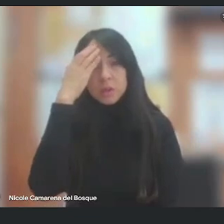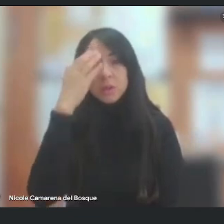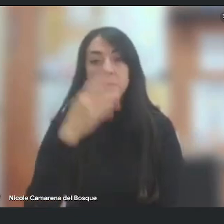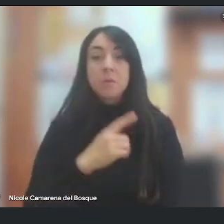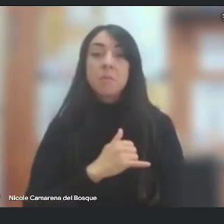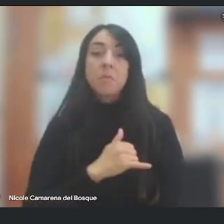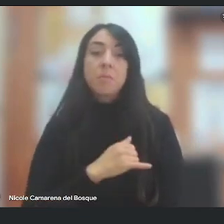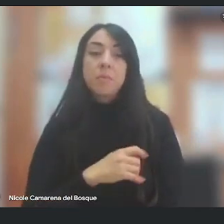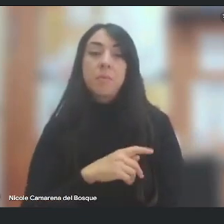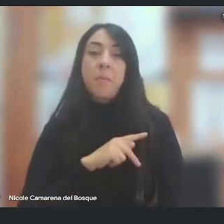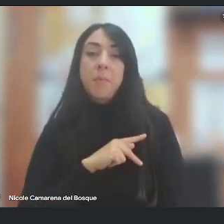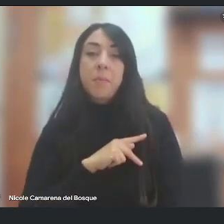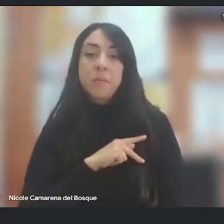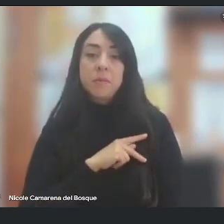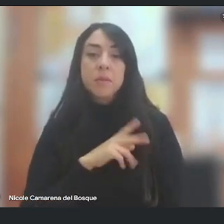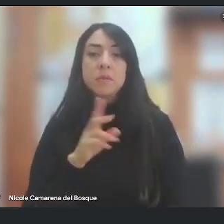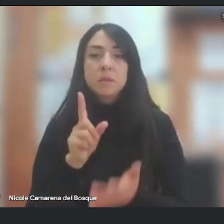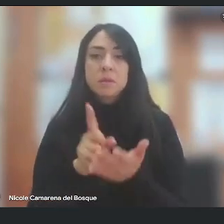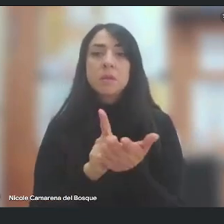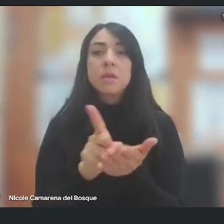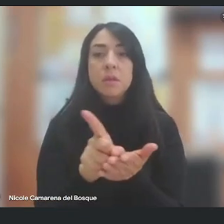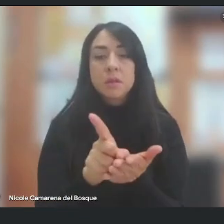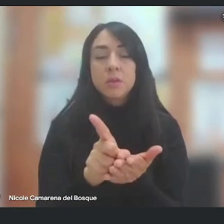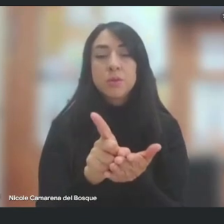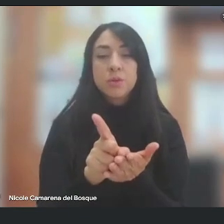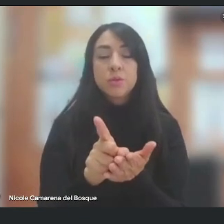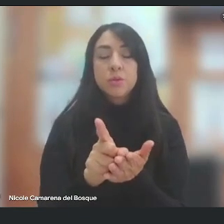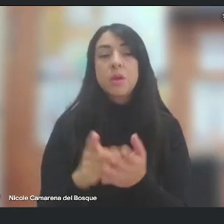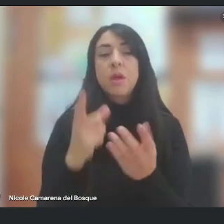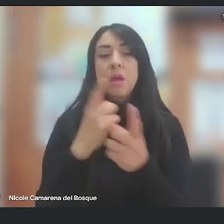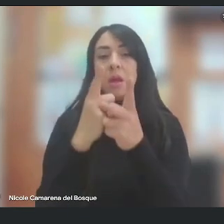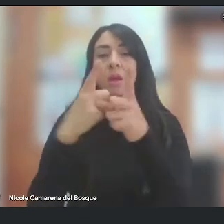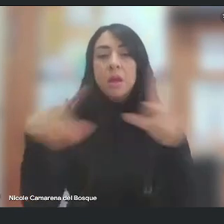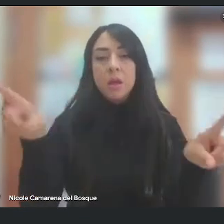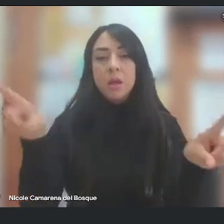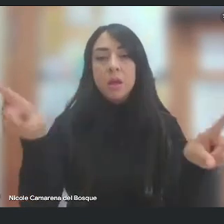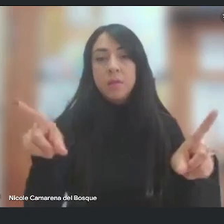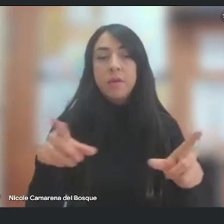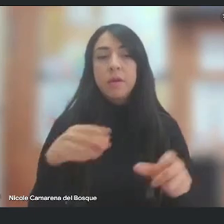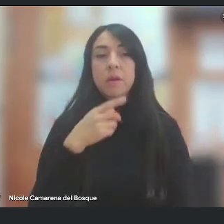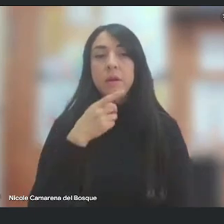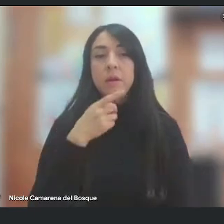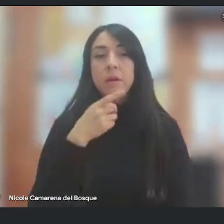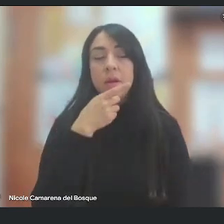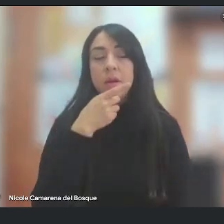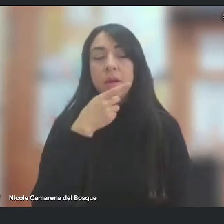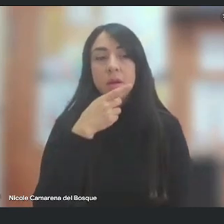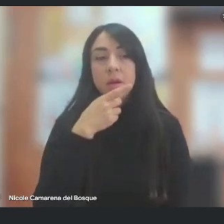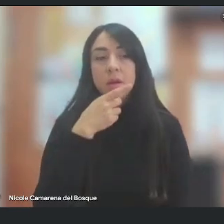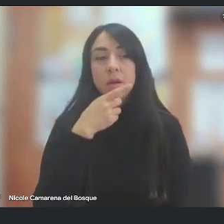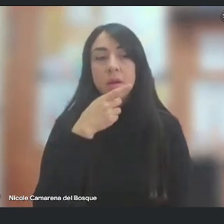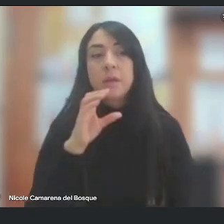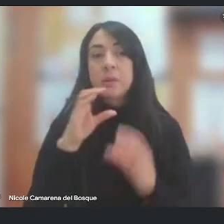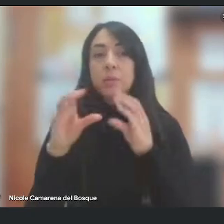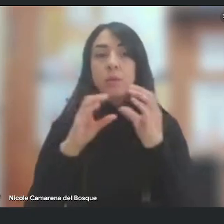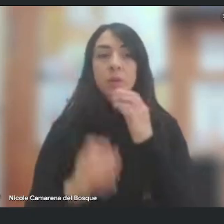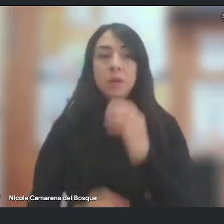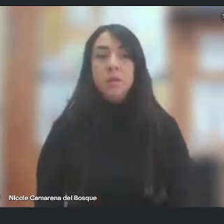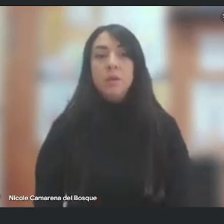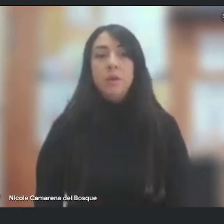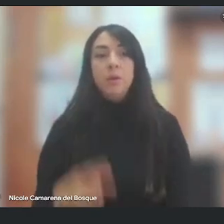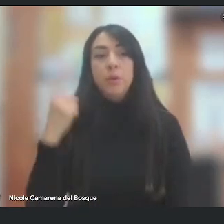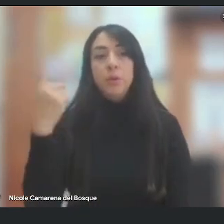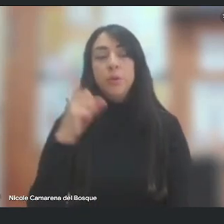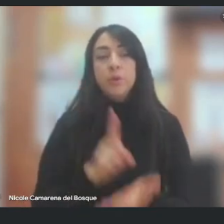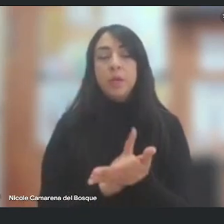cuanto a mi sexualidad. El número 1, derecho a una vida libre de discriminación. Las